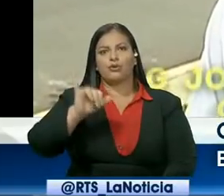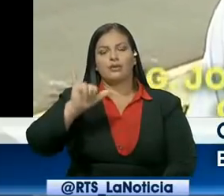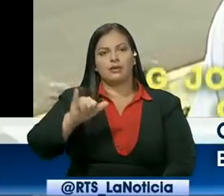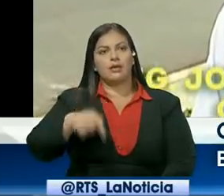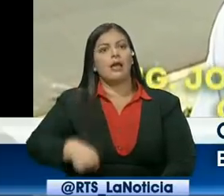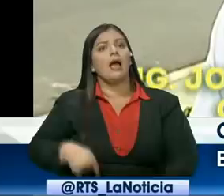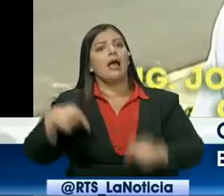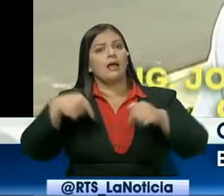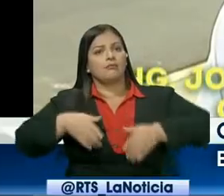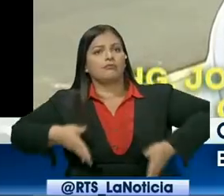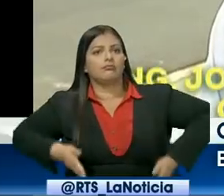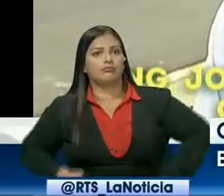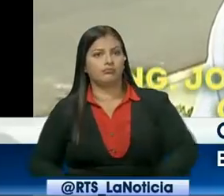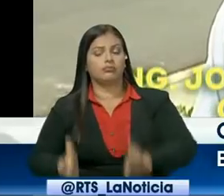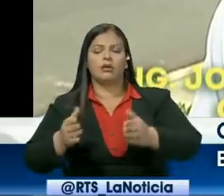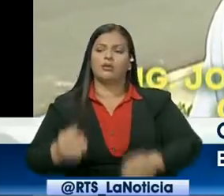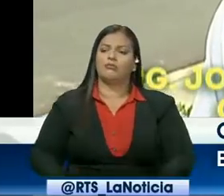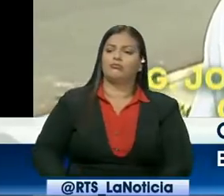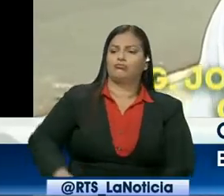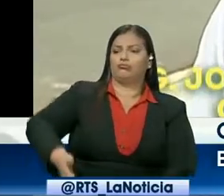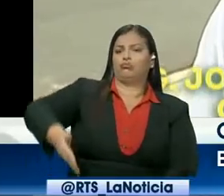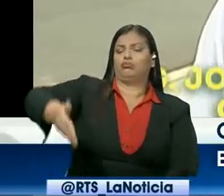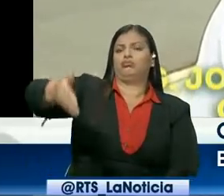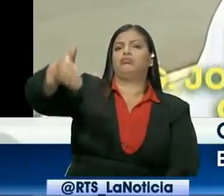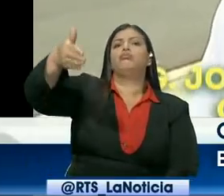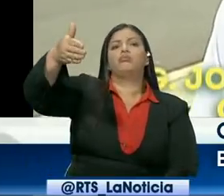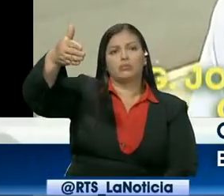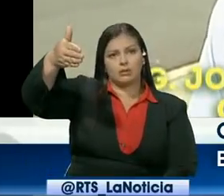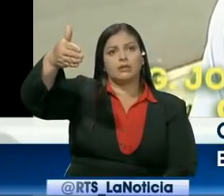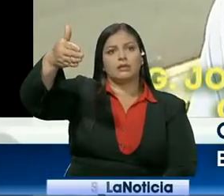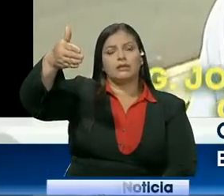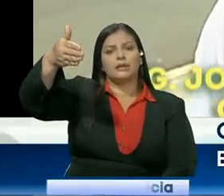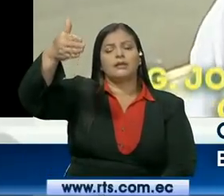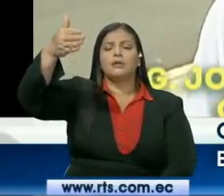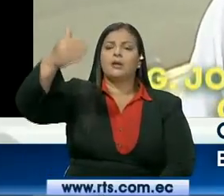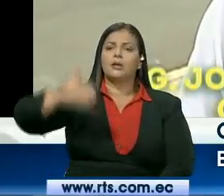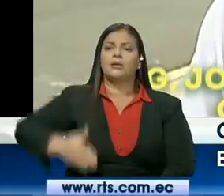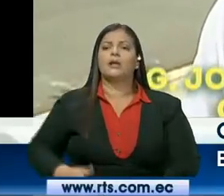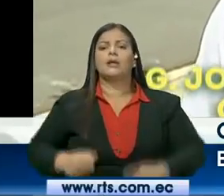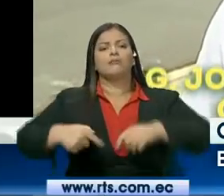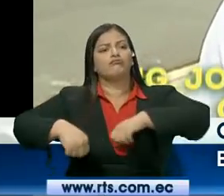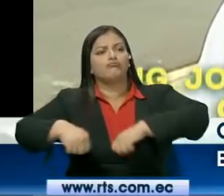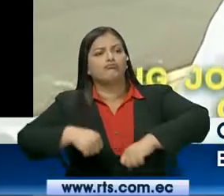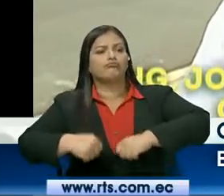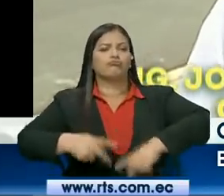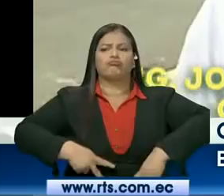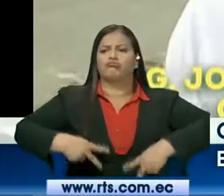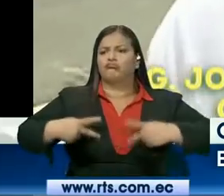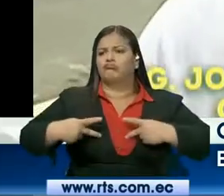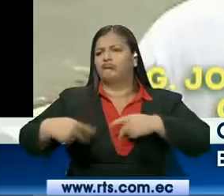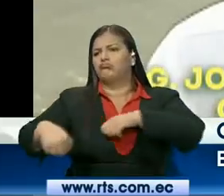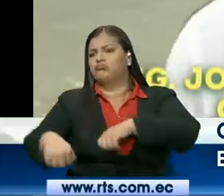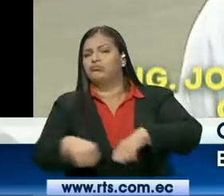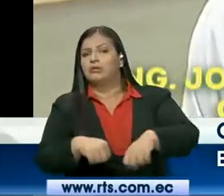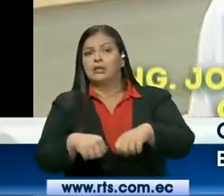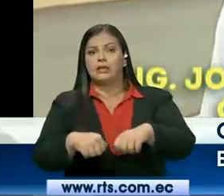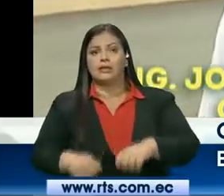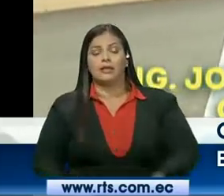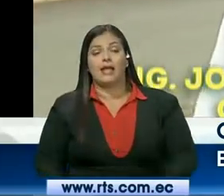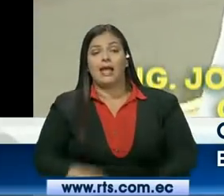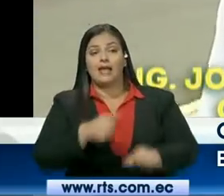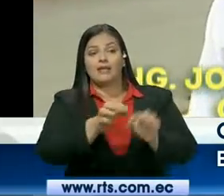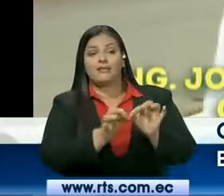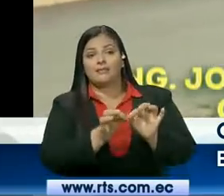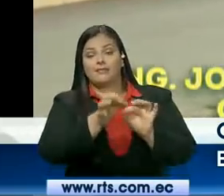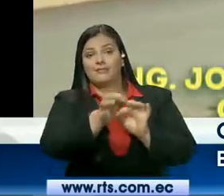Simón Bolívar, cantón querido. Realmente soy de la parroquia Lorenzo de Garaycoa, que es la única parroquia que tiene nuestro